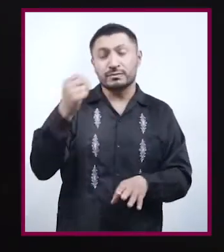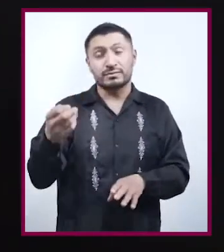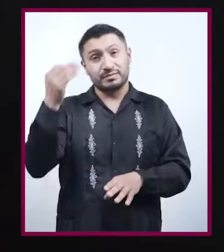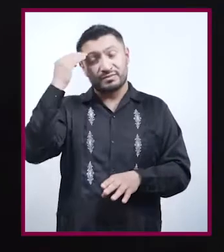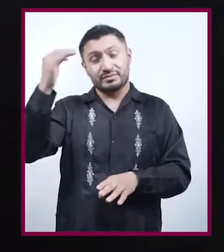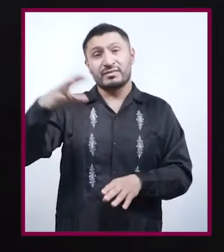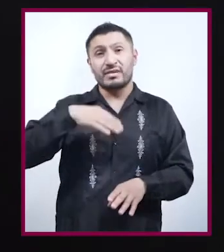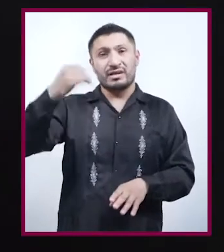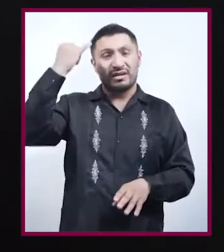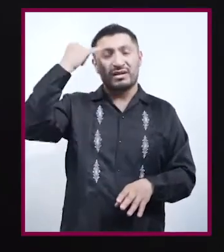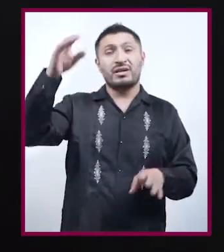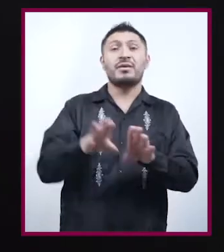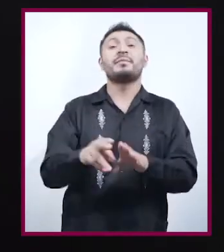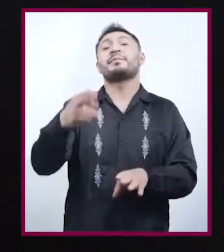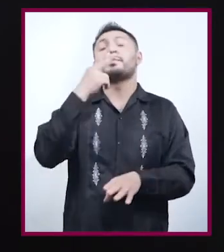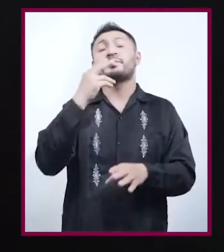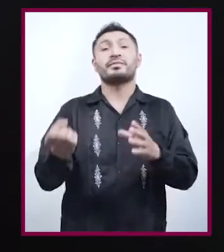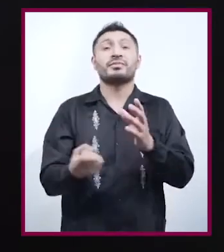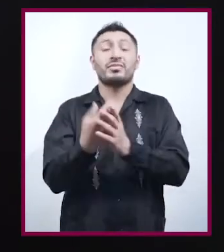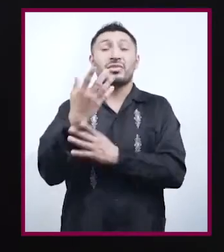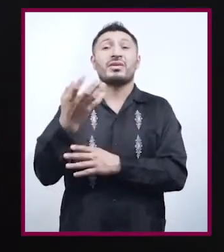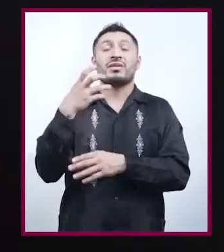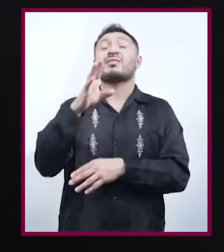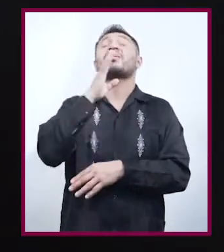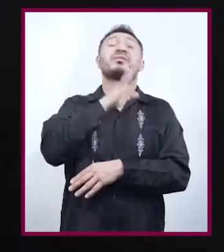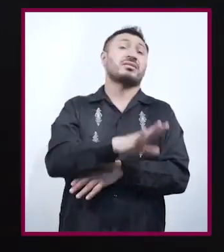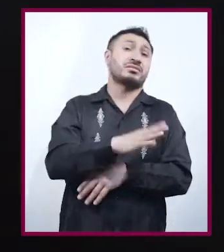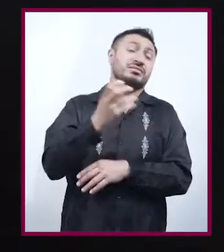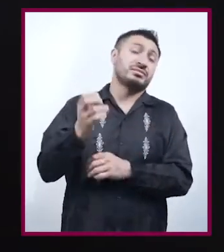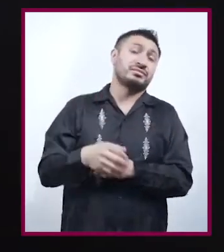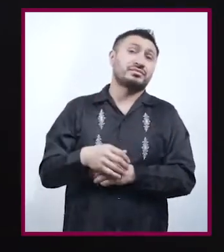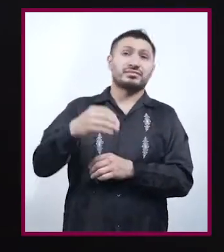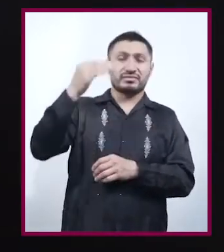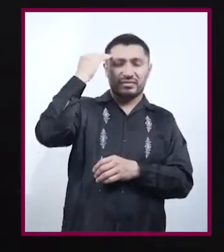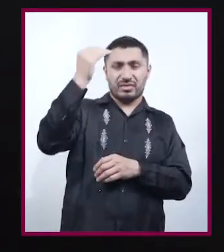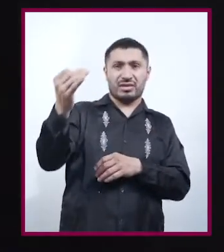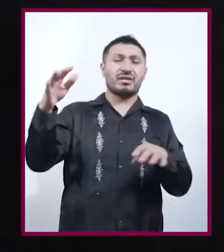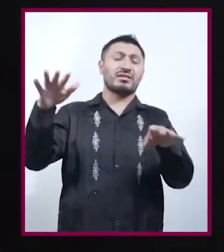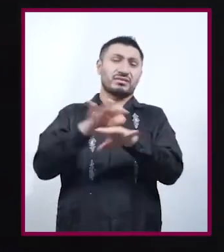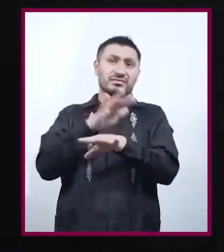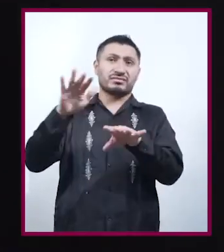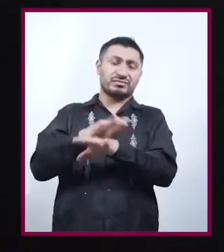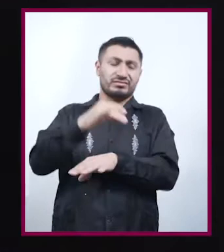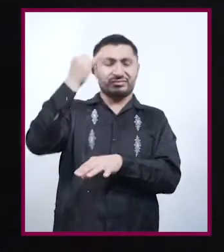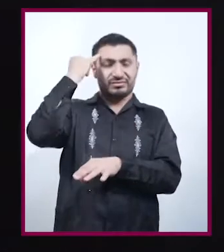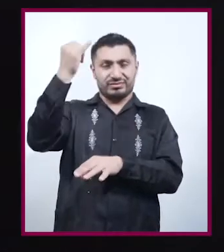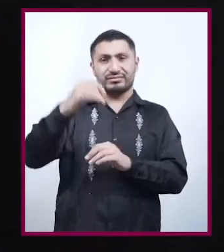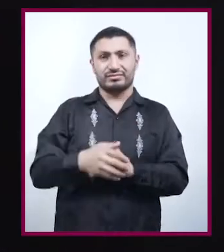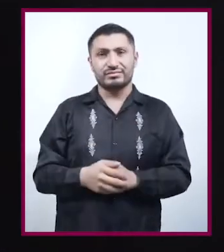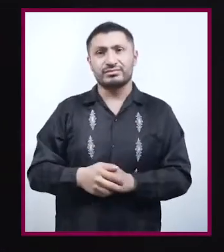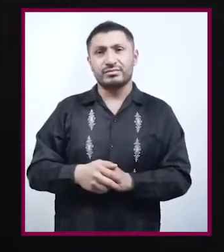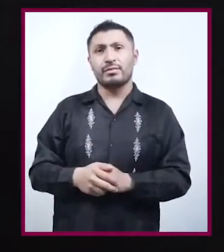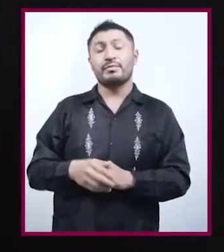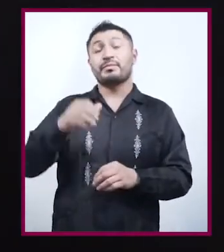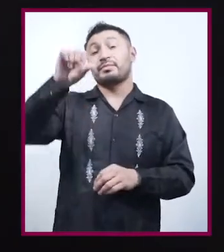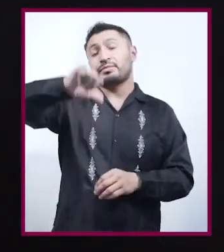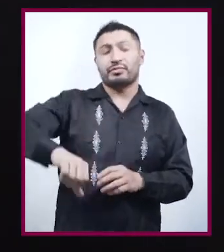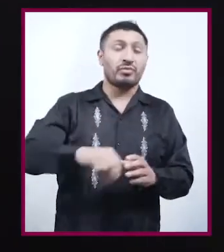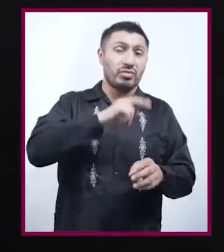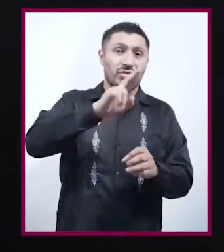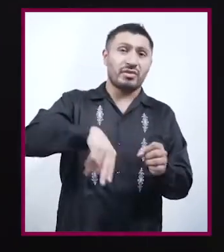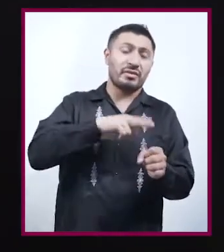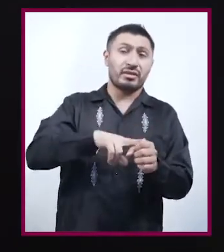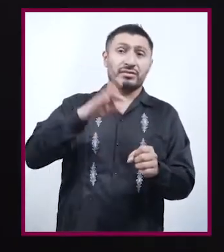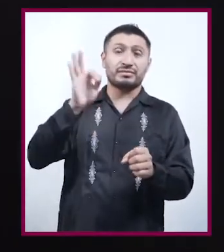sucede que en aquel tiempo existía la creencia de que usar prendas nuevas era de mal gusto. Cada época tiene sus ideas. Lo que